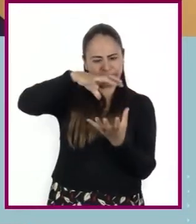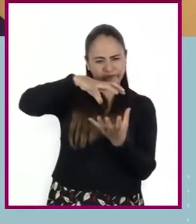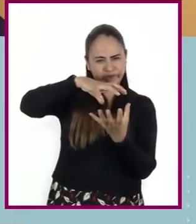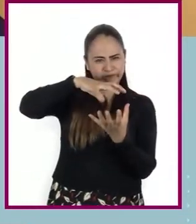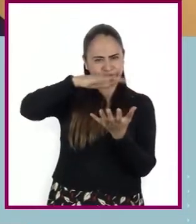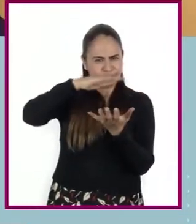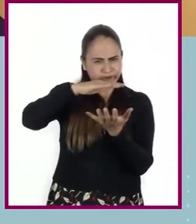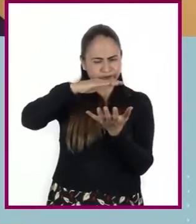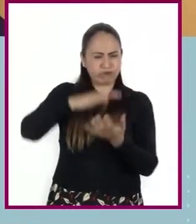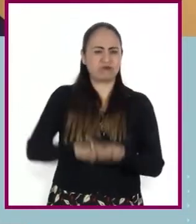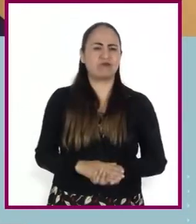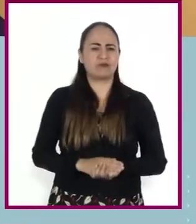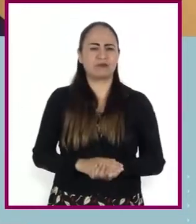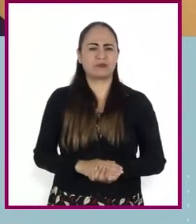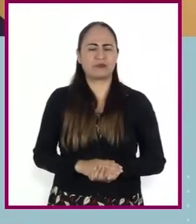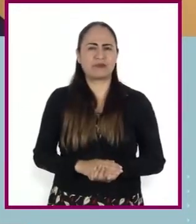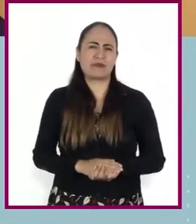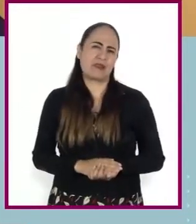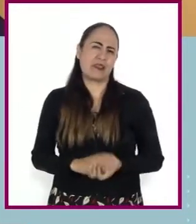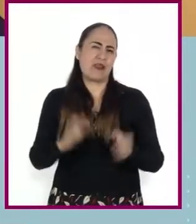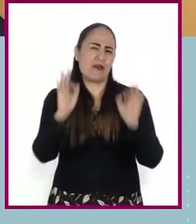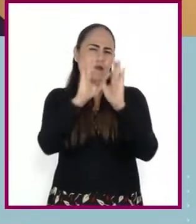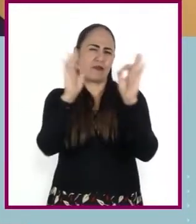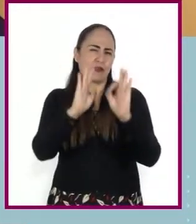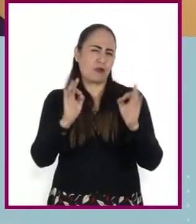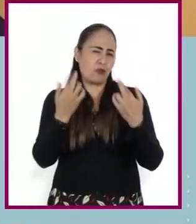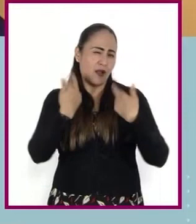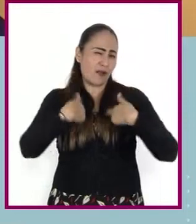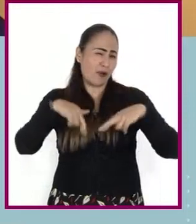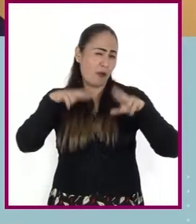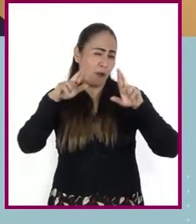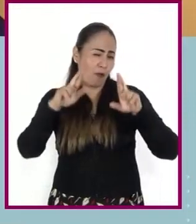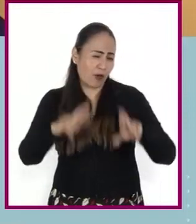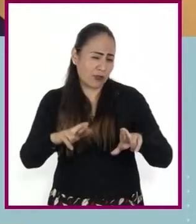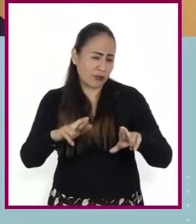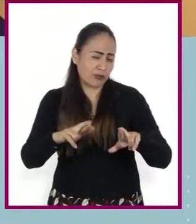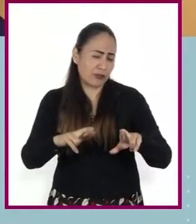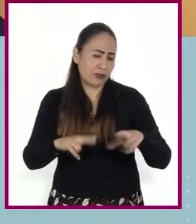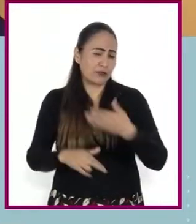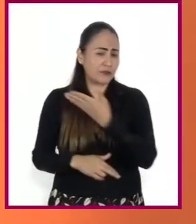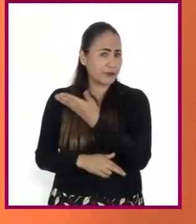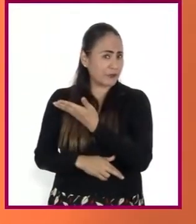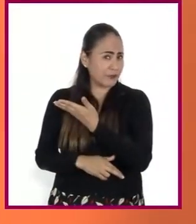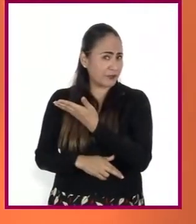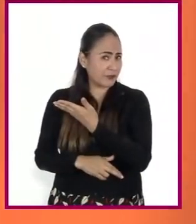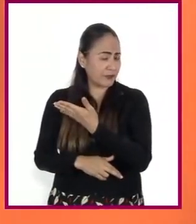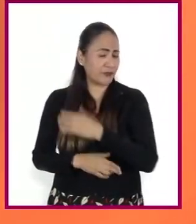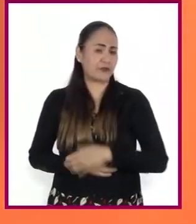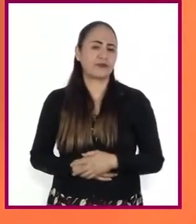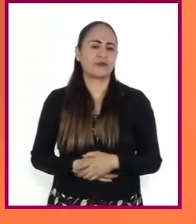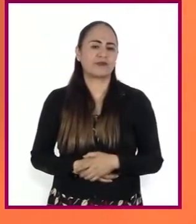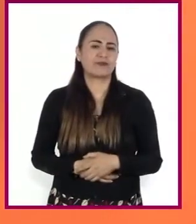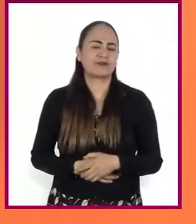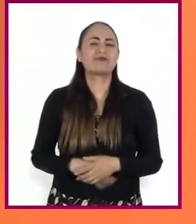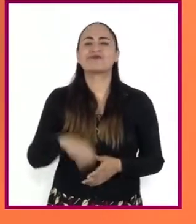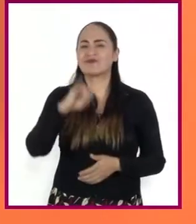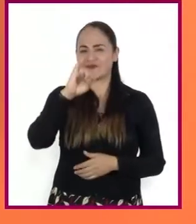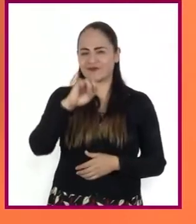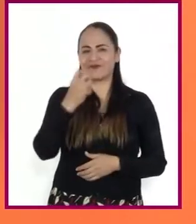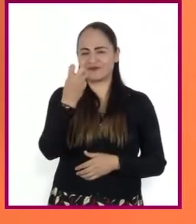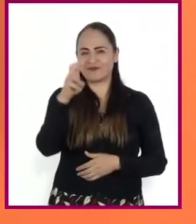que la figura geométrica que la representa se llama elipsoide. Así es,